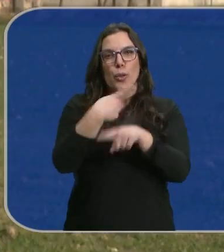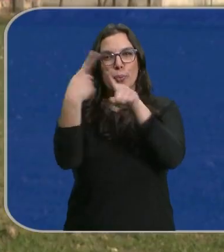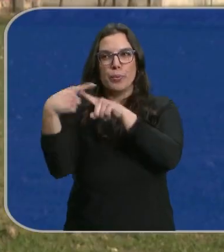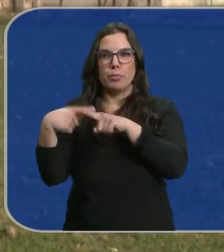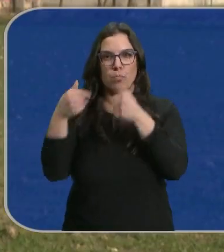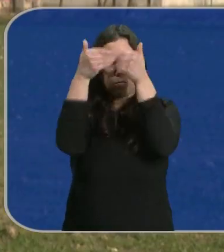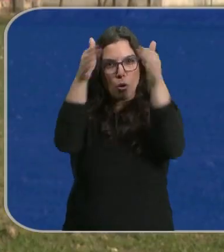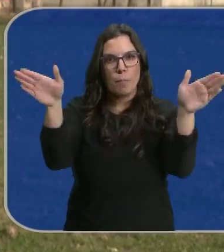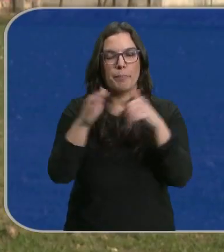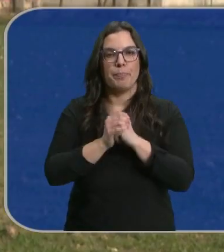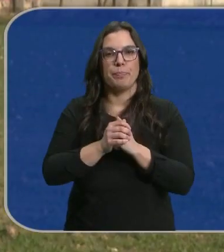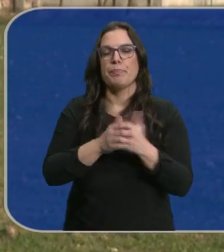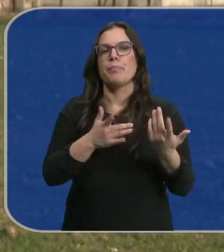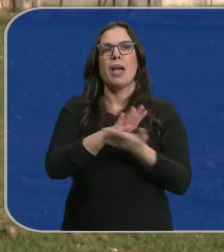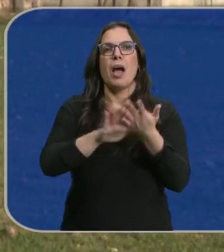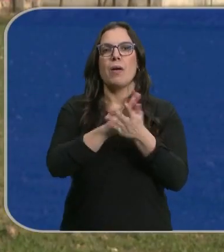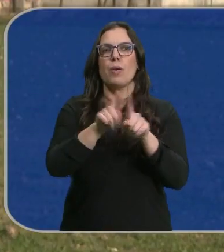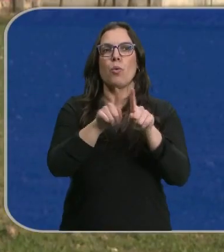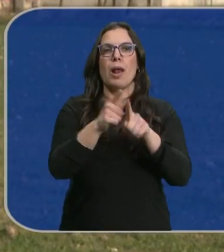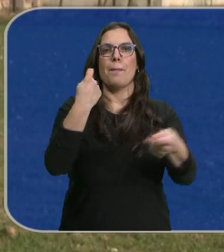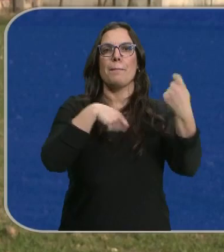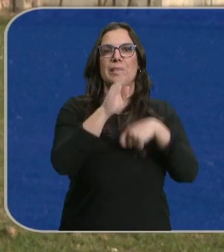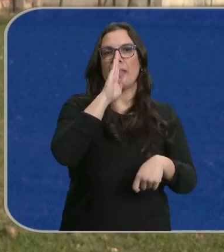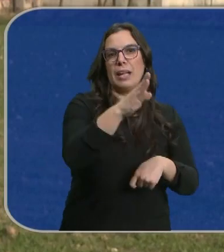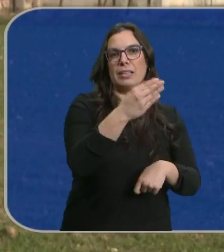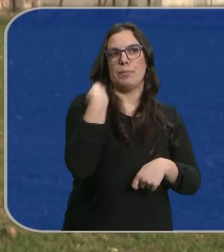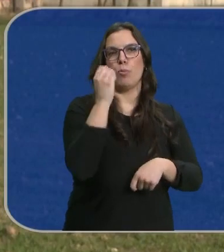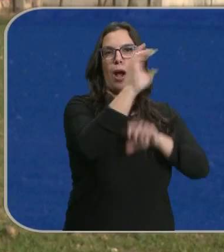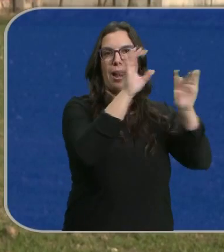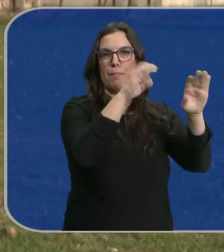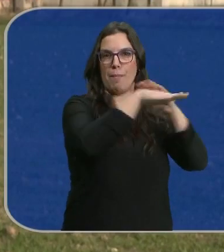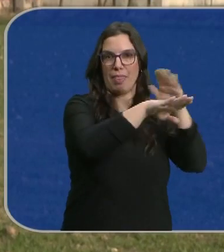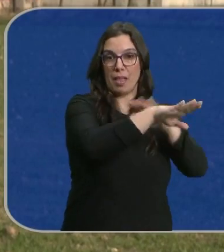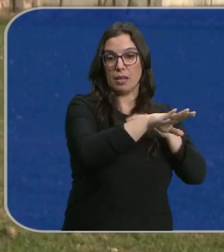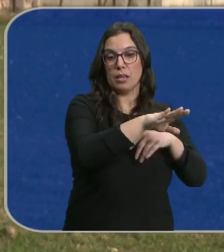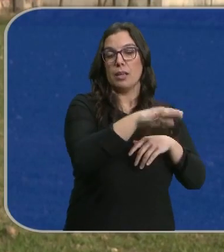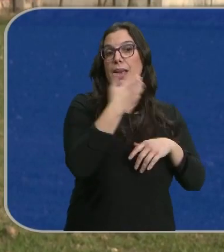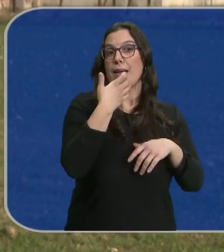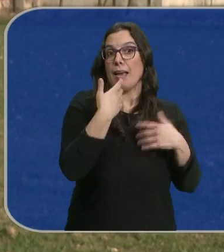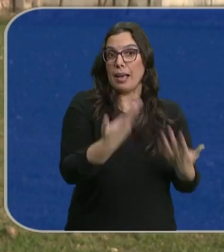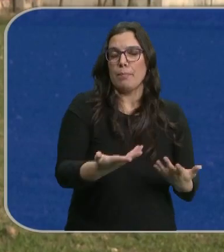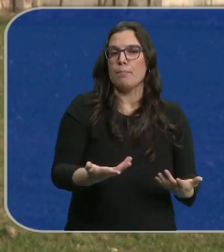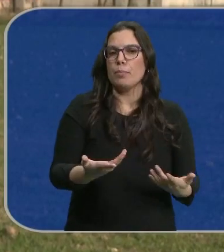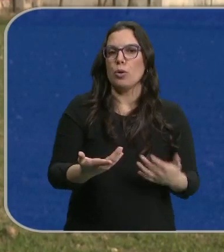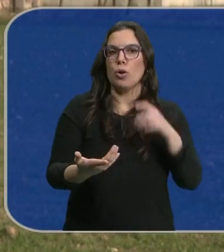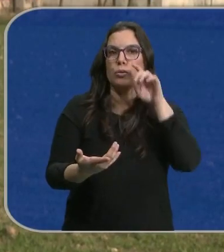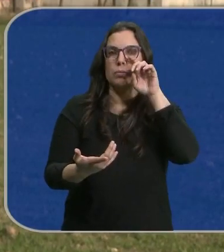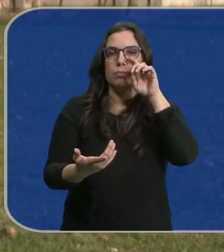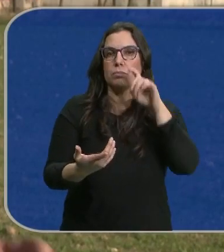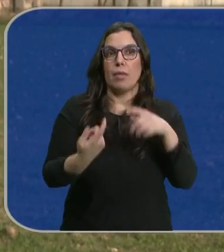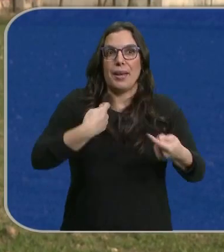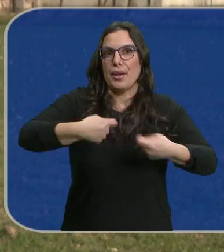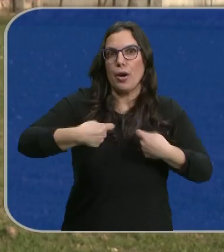Trabajan mucho, llamémoslo, la venta directa a un almacenista. Entonces yo creo que un ejemplo muy representativo de